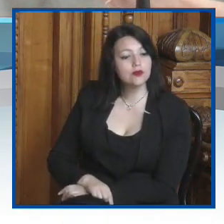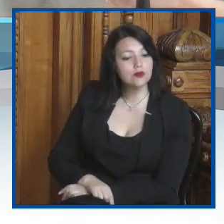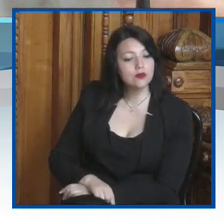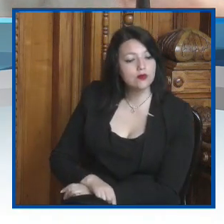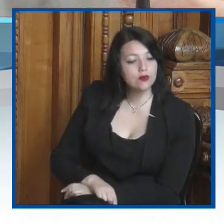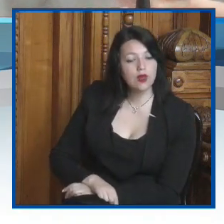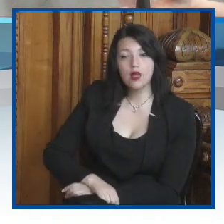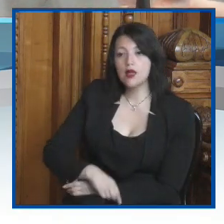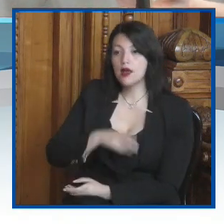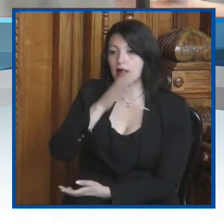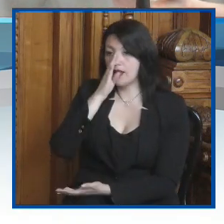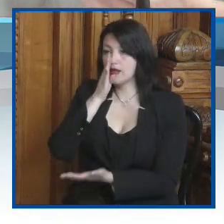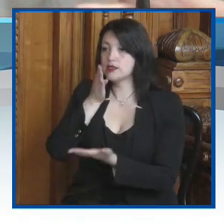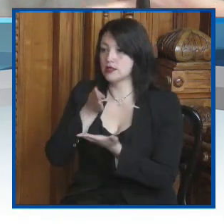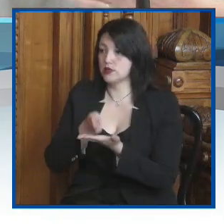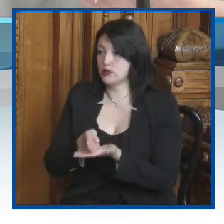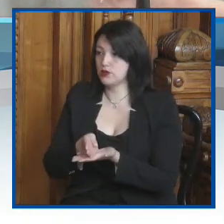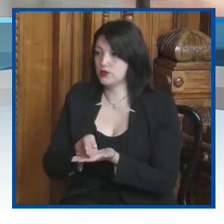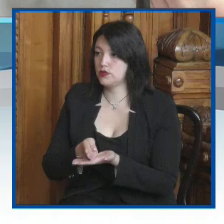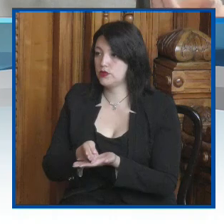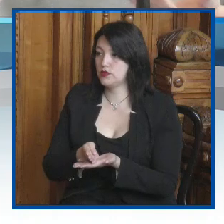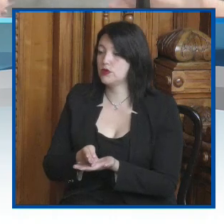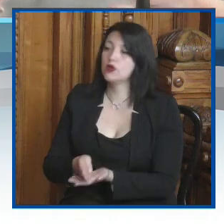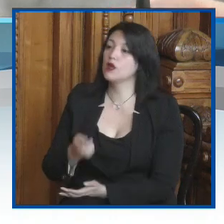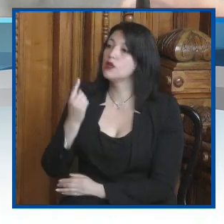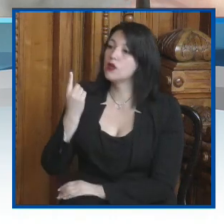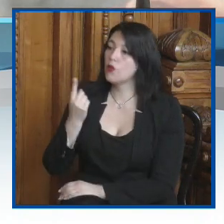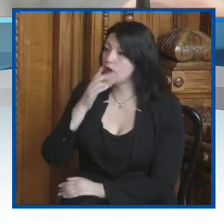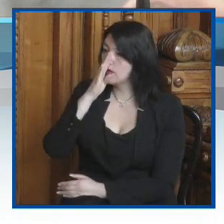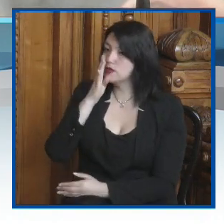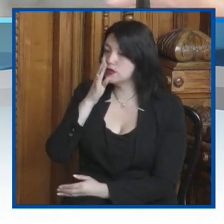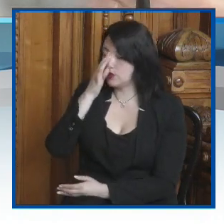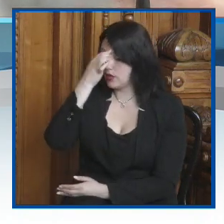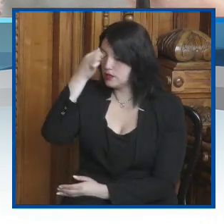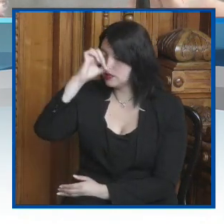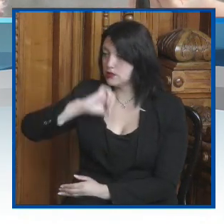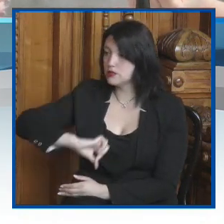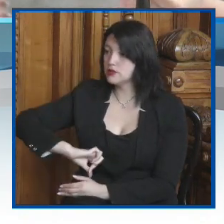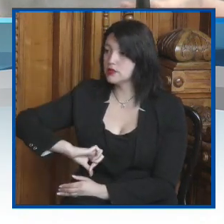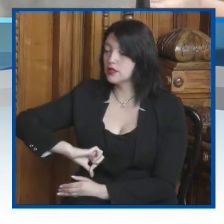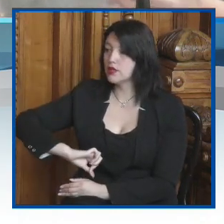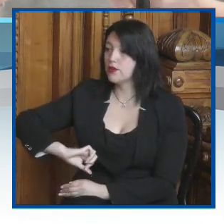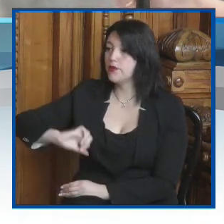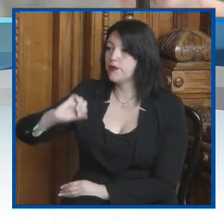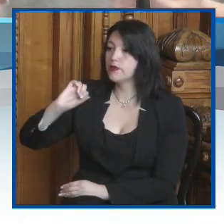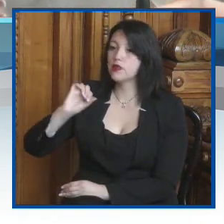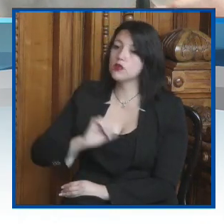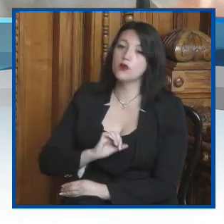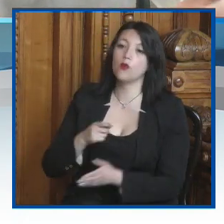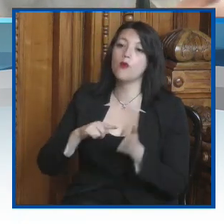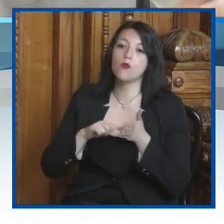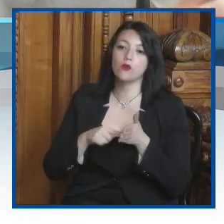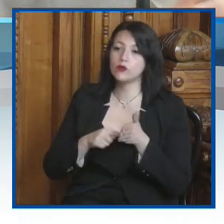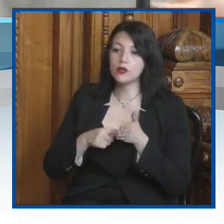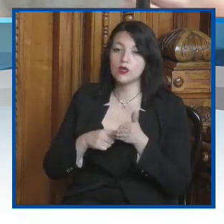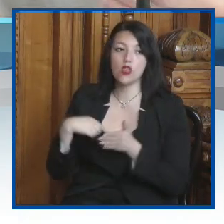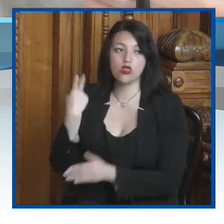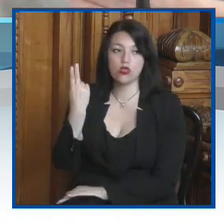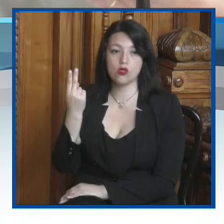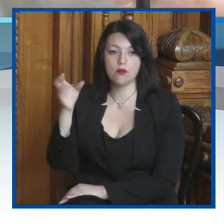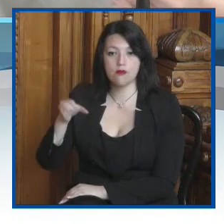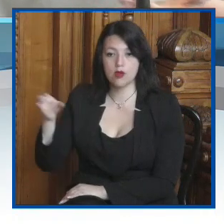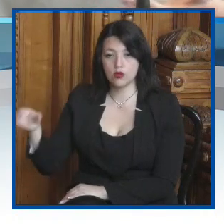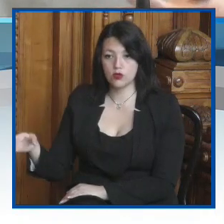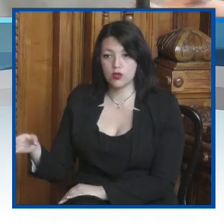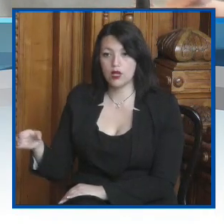la decisión de una condena o una absolución la va a tomar, en el caso de Buenos Aires, 12 personas que